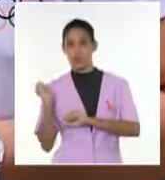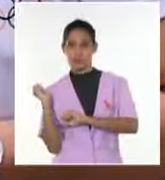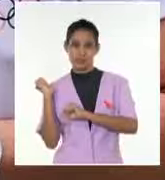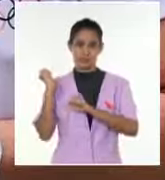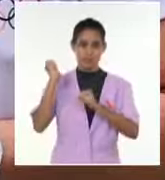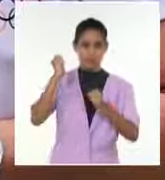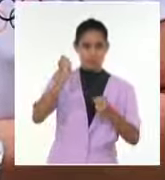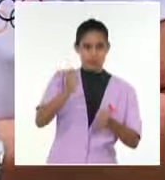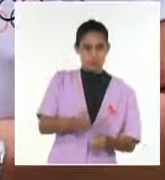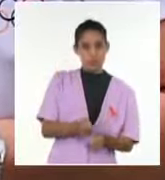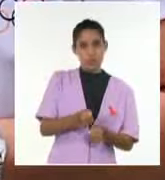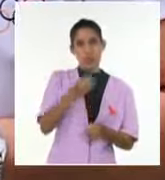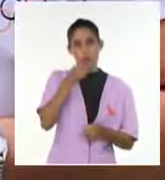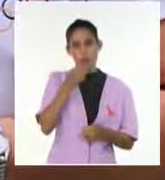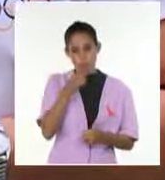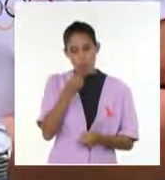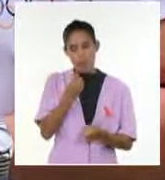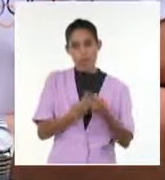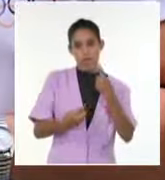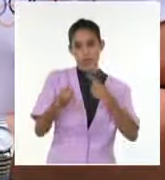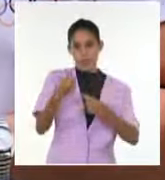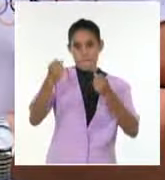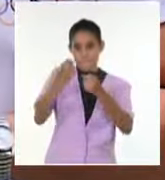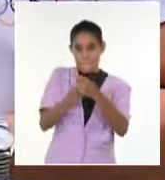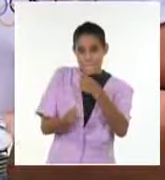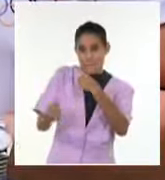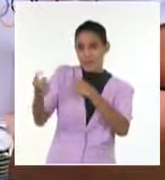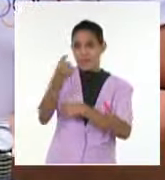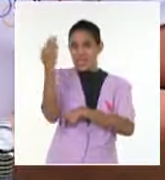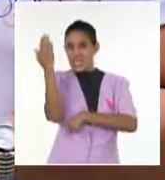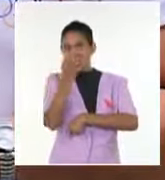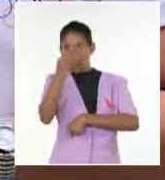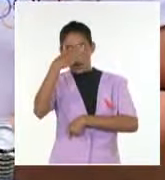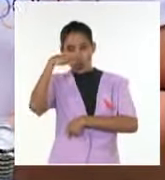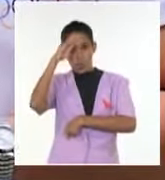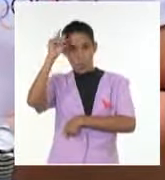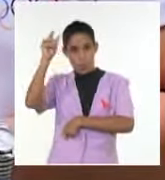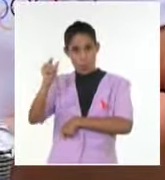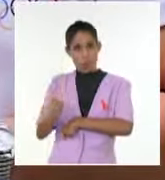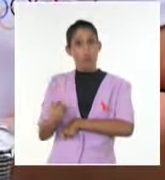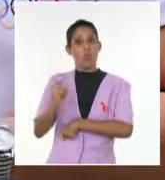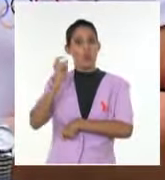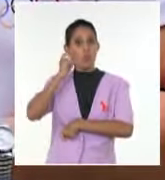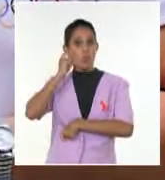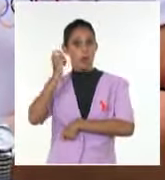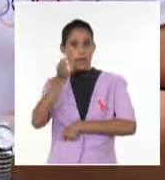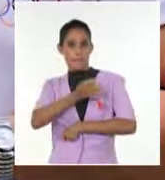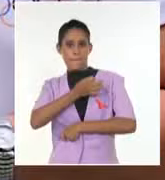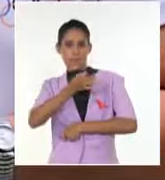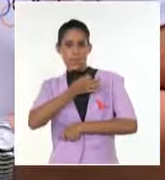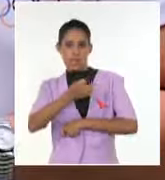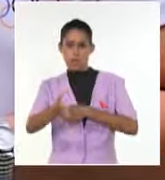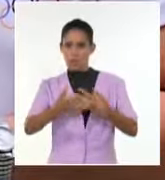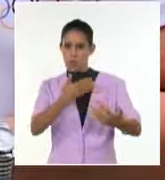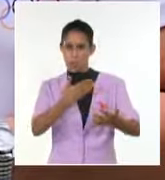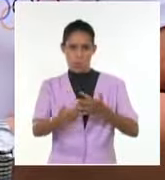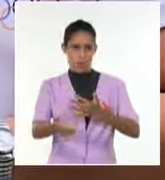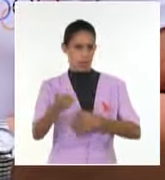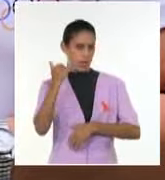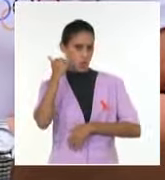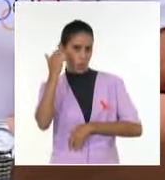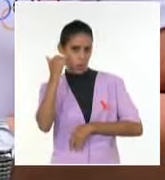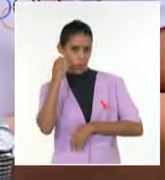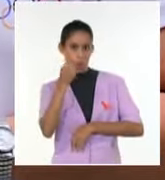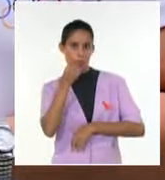medallas, pudiera llegar la primera para nuestra delegación. Estamos hablando de una medalla de cualquier color, así que yo creo que hay que tener calma con el